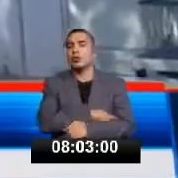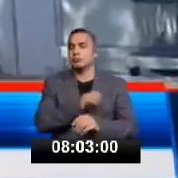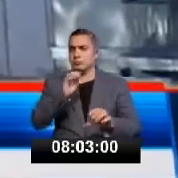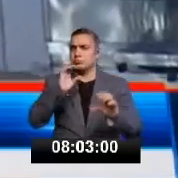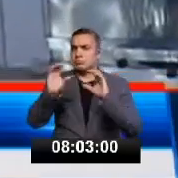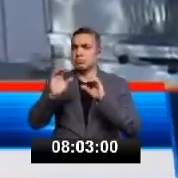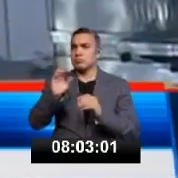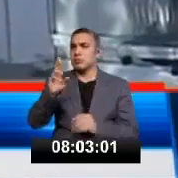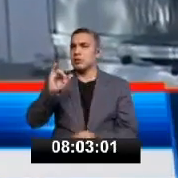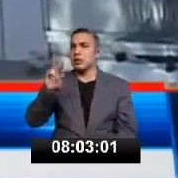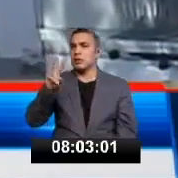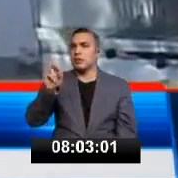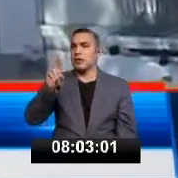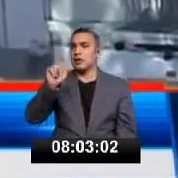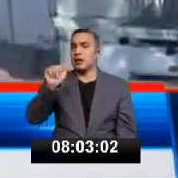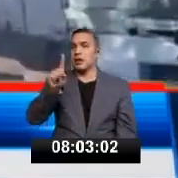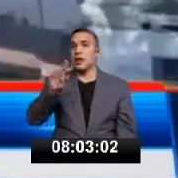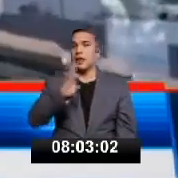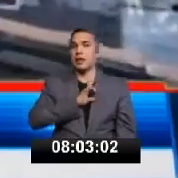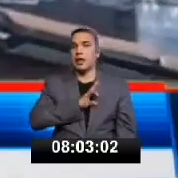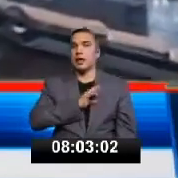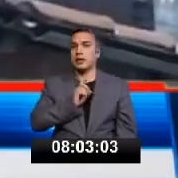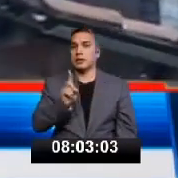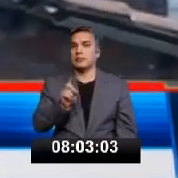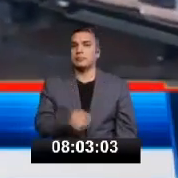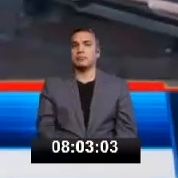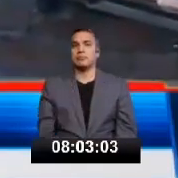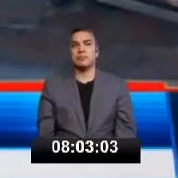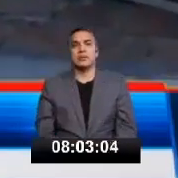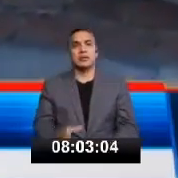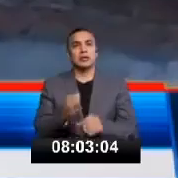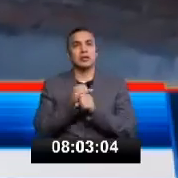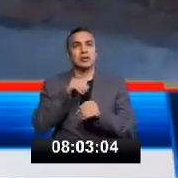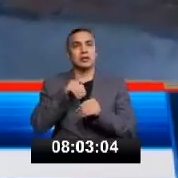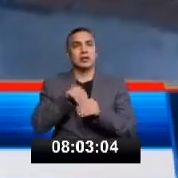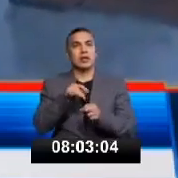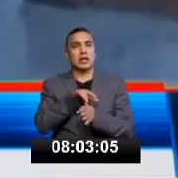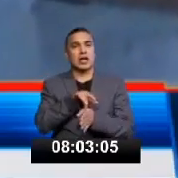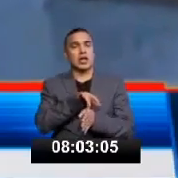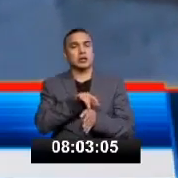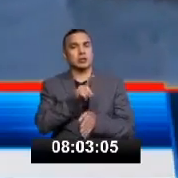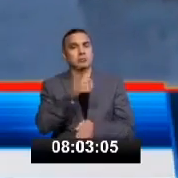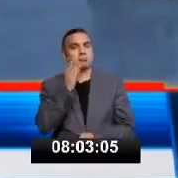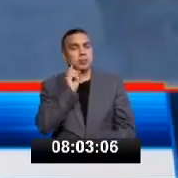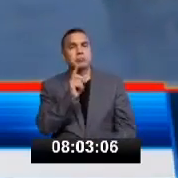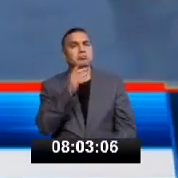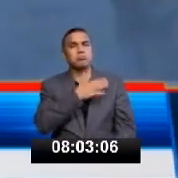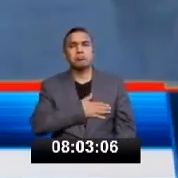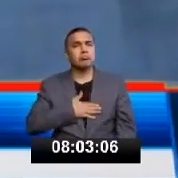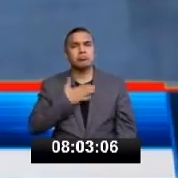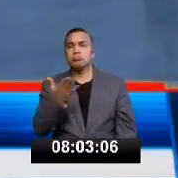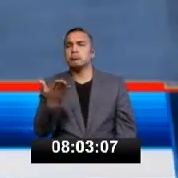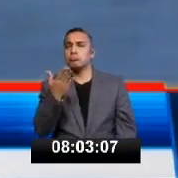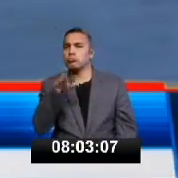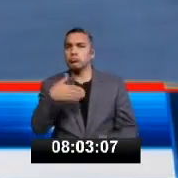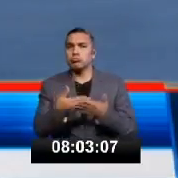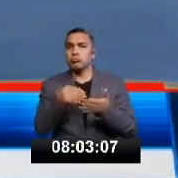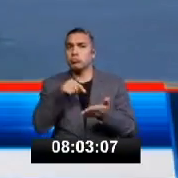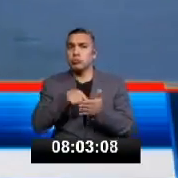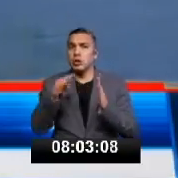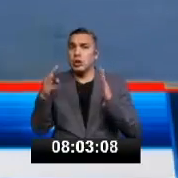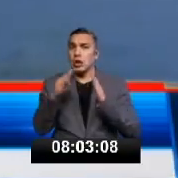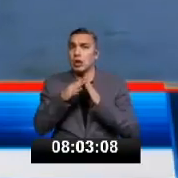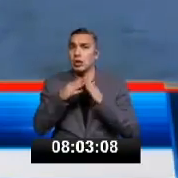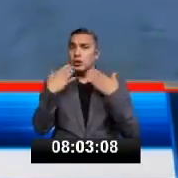con Cristian Rivera, técnico en seguridad, en riesgos. Por favor, Cristian, todas estas